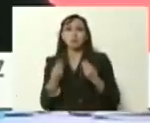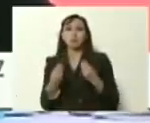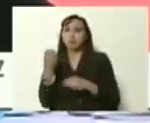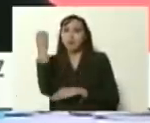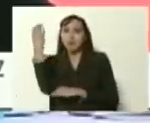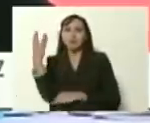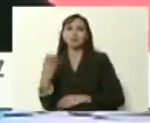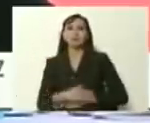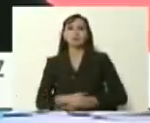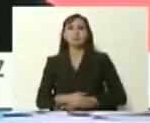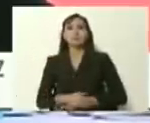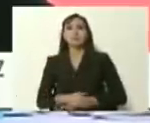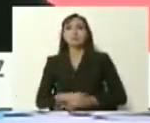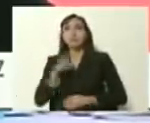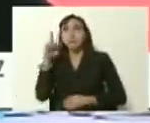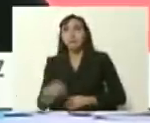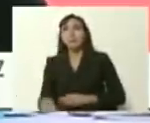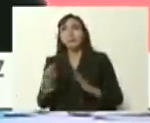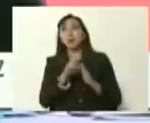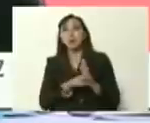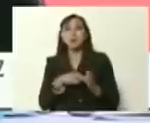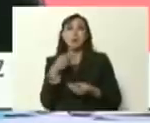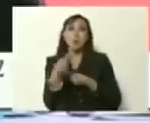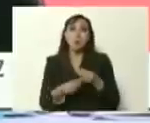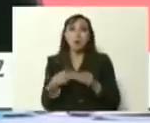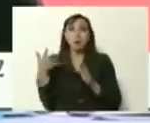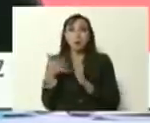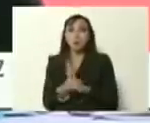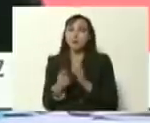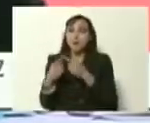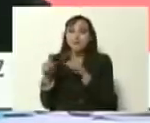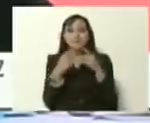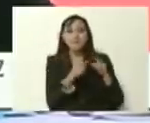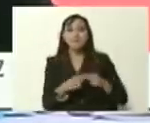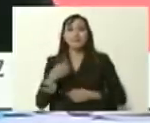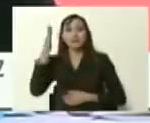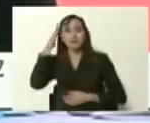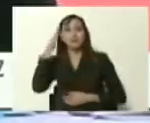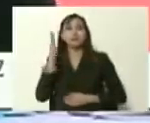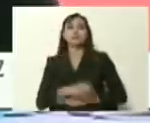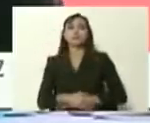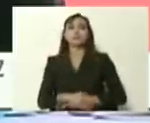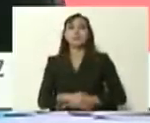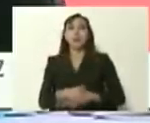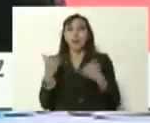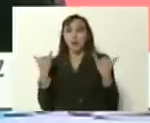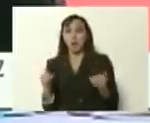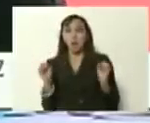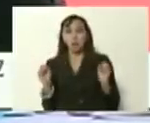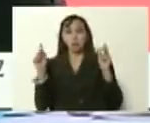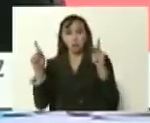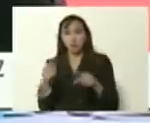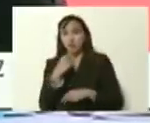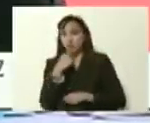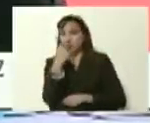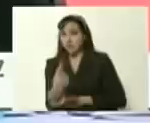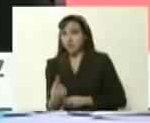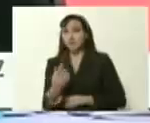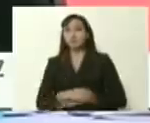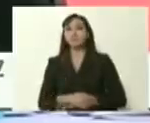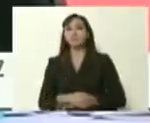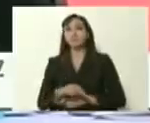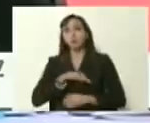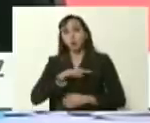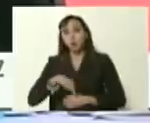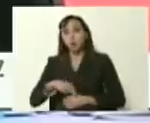mucho cuáles son los puntos, los elementos que nos separan. Esta es una inmensa oportunidad para decir, sí, bueno, nos